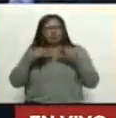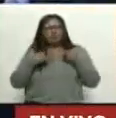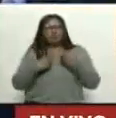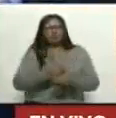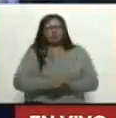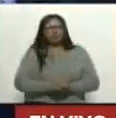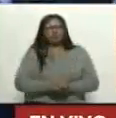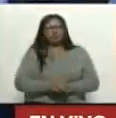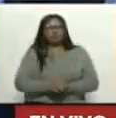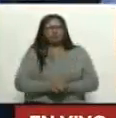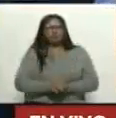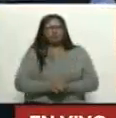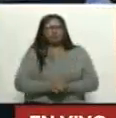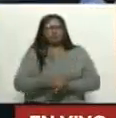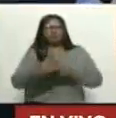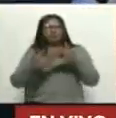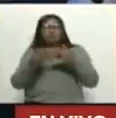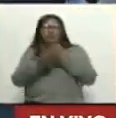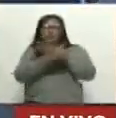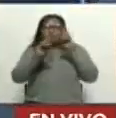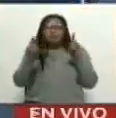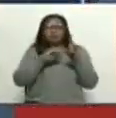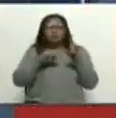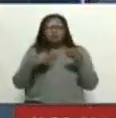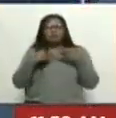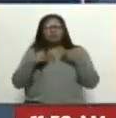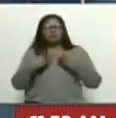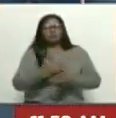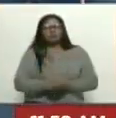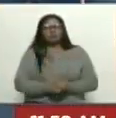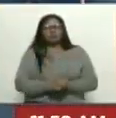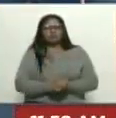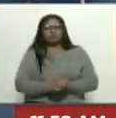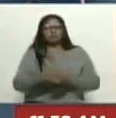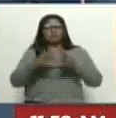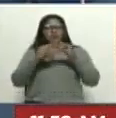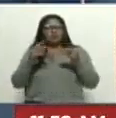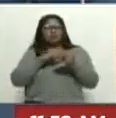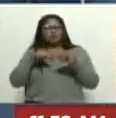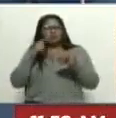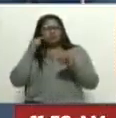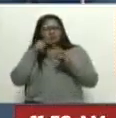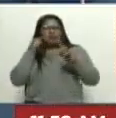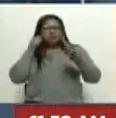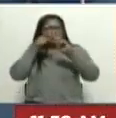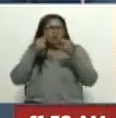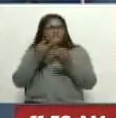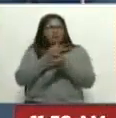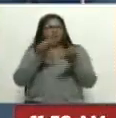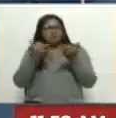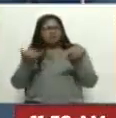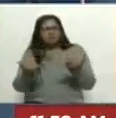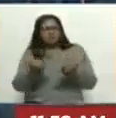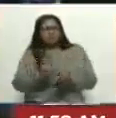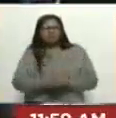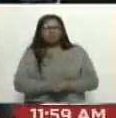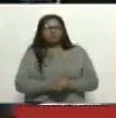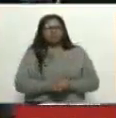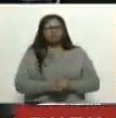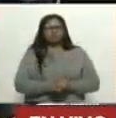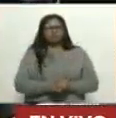populistas llevaron a la democracia en América Latina todo el poder para el pueblo es una Consigna perfectamente válida que